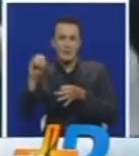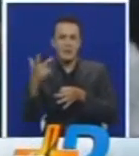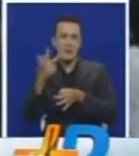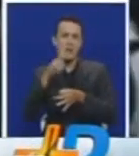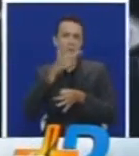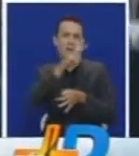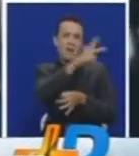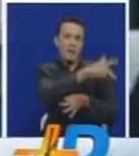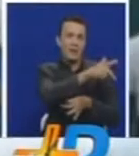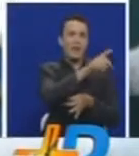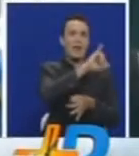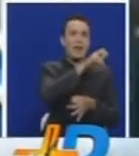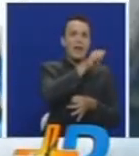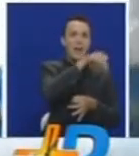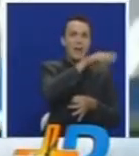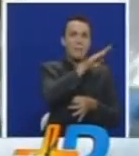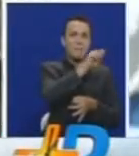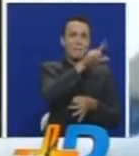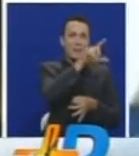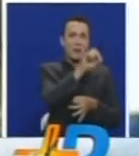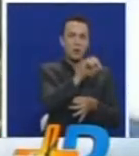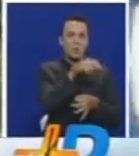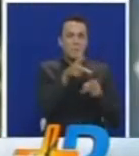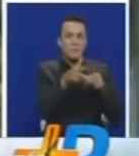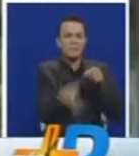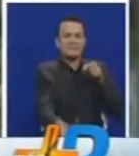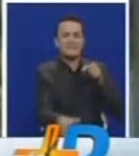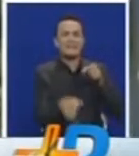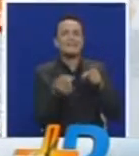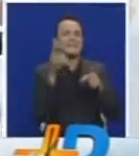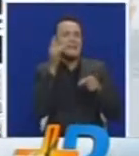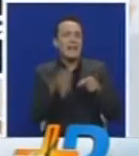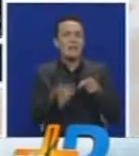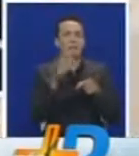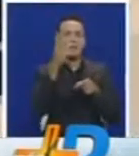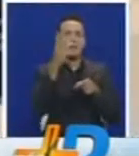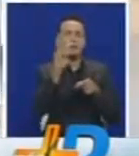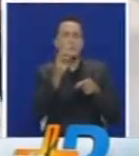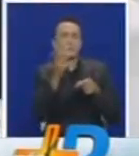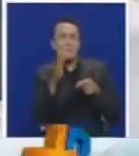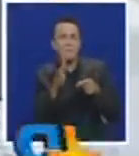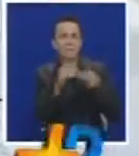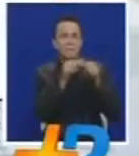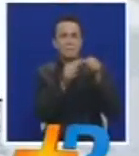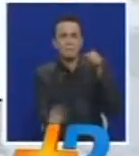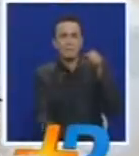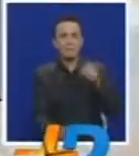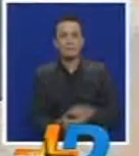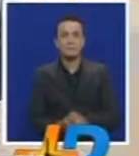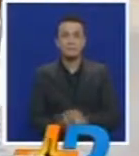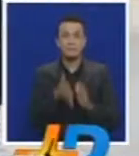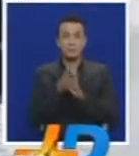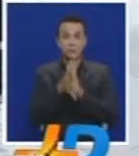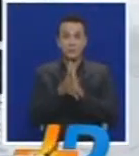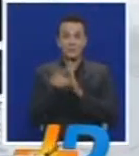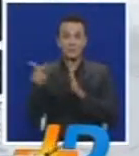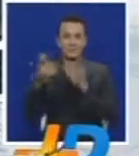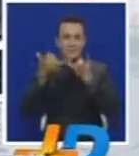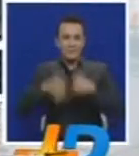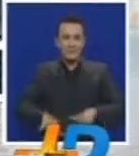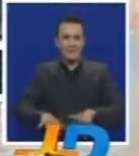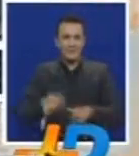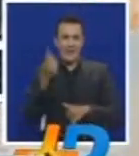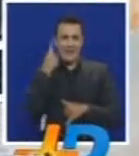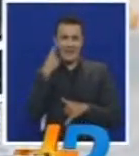metros. Las autoridades han tenido gran dificultad para rescatar heridos y muertos. La chiva sí salió del municipio de Toribío domingo, que están realizando